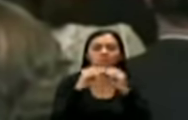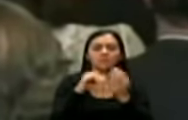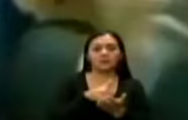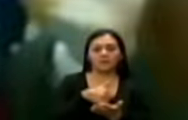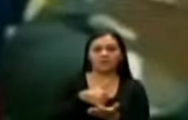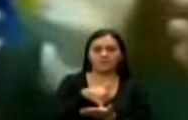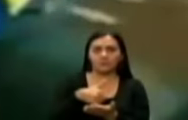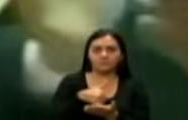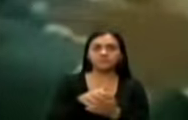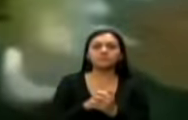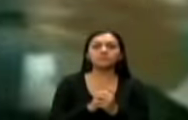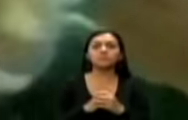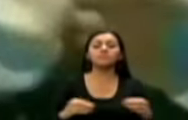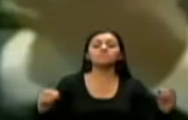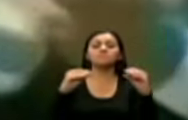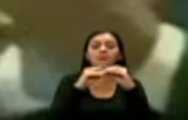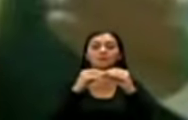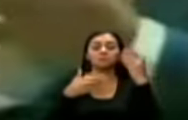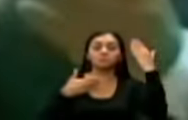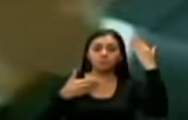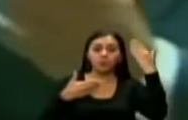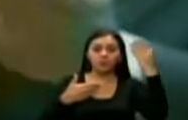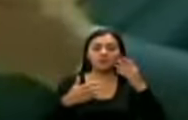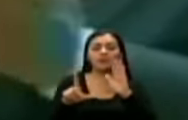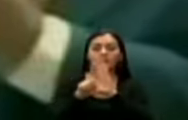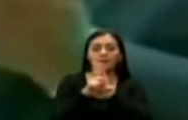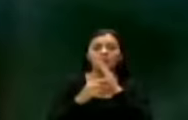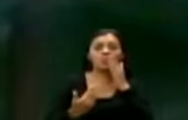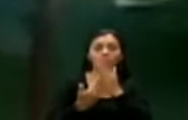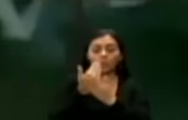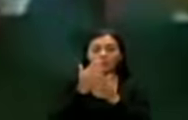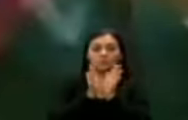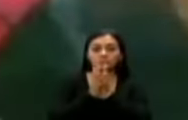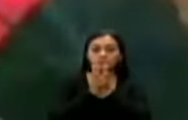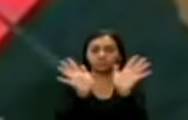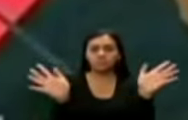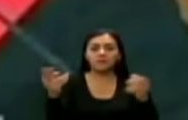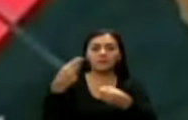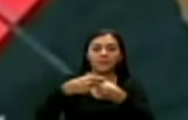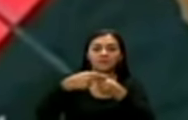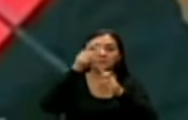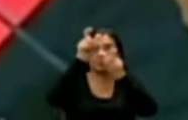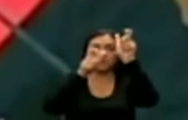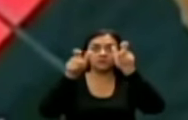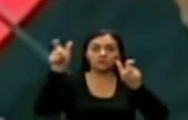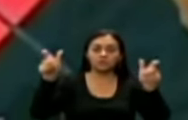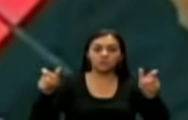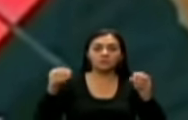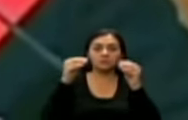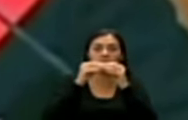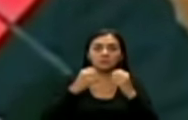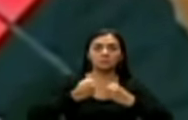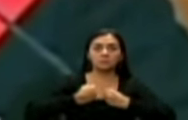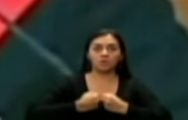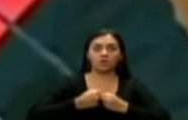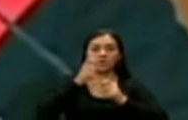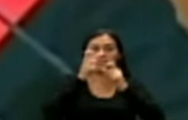vulnerables. Han diseñado y ejecutado políticas públicas que han ampliado la participación de las personas y el ejercicio del poder